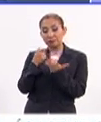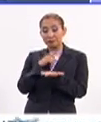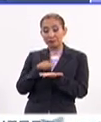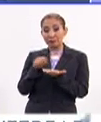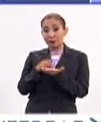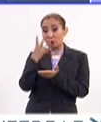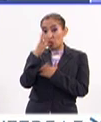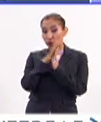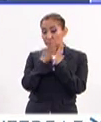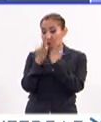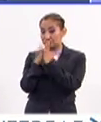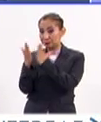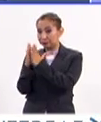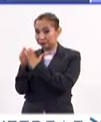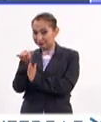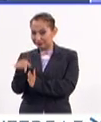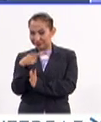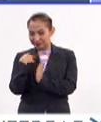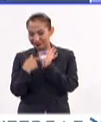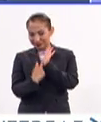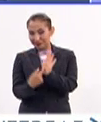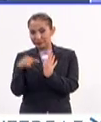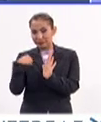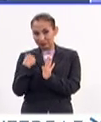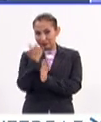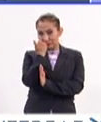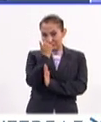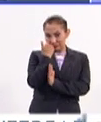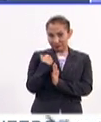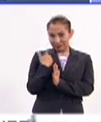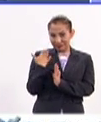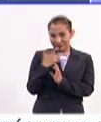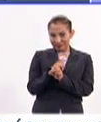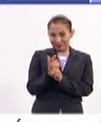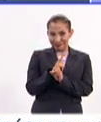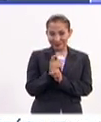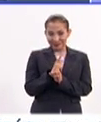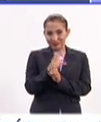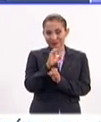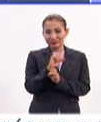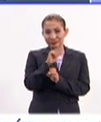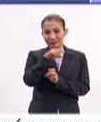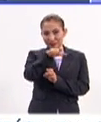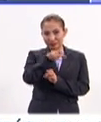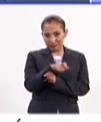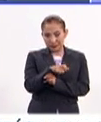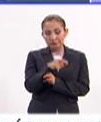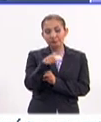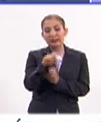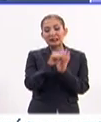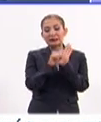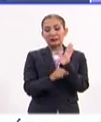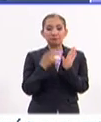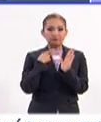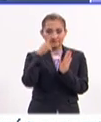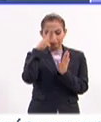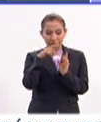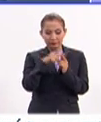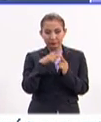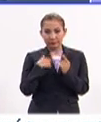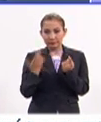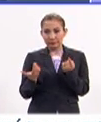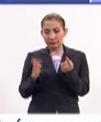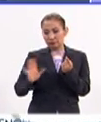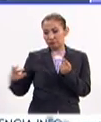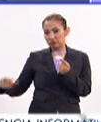estos 4 libros que justamente aparecieron cuando yo era estudiante de licenciatura en el colegio, que fueron El sistema político mexicano, El